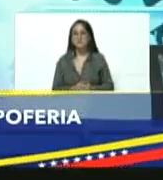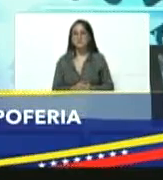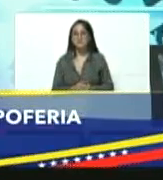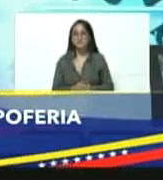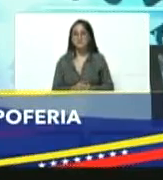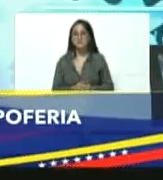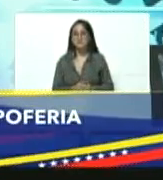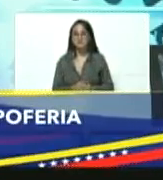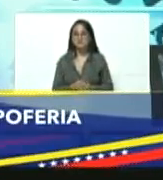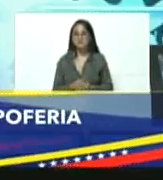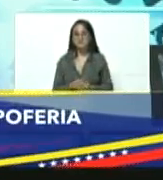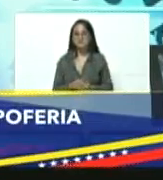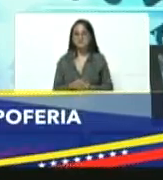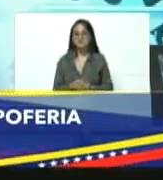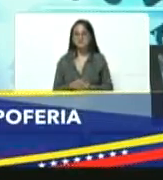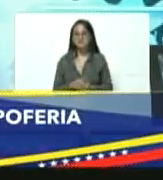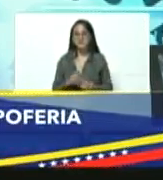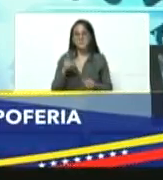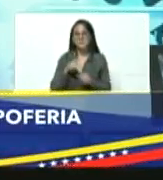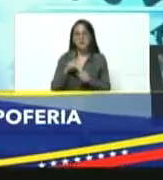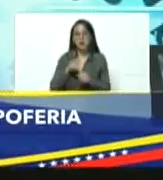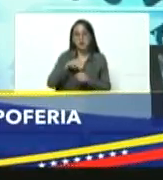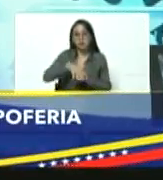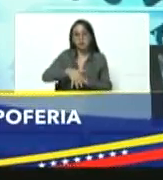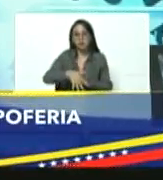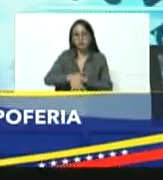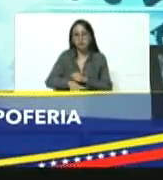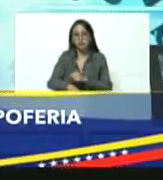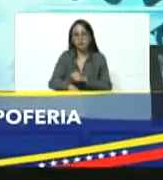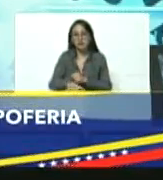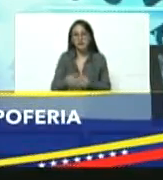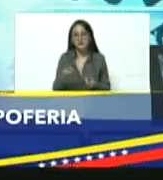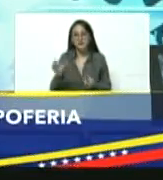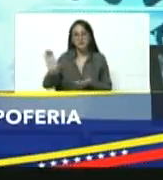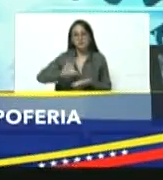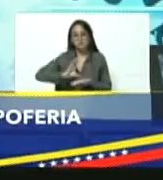Salía el chorro petrolero, entraba el chorro de petrodólares. Y entonces,